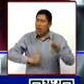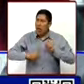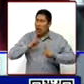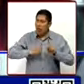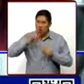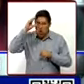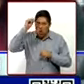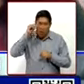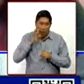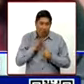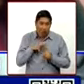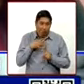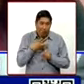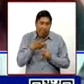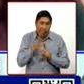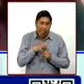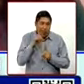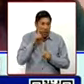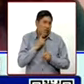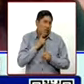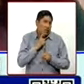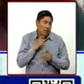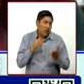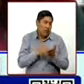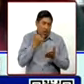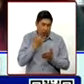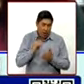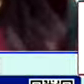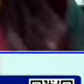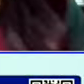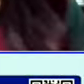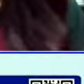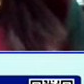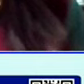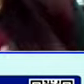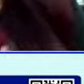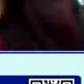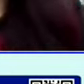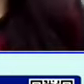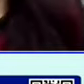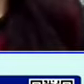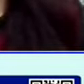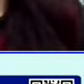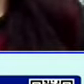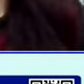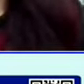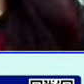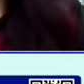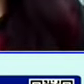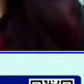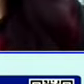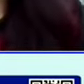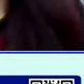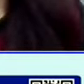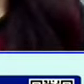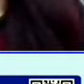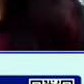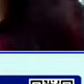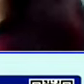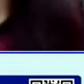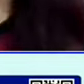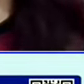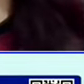un depredador sexual como tú acabas de nombrar Gracias marinas un la próxima un gusto un abrazo chicos chicas